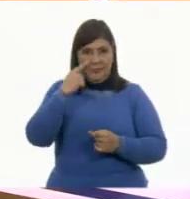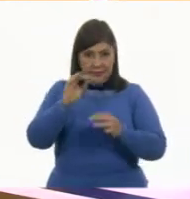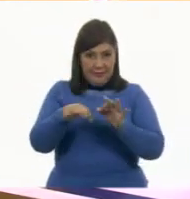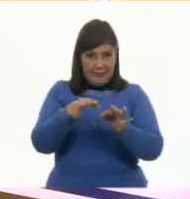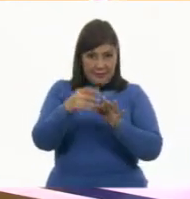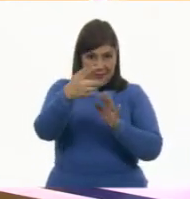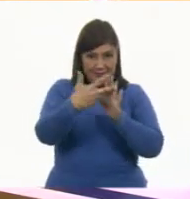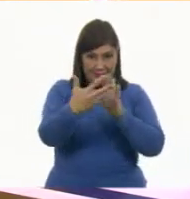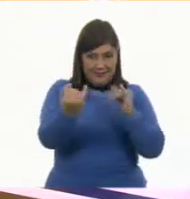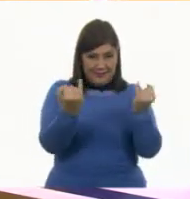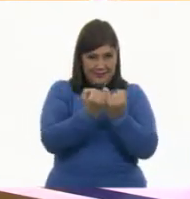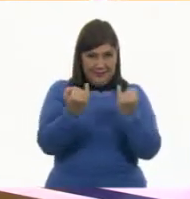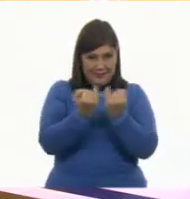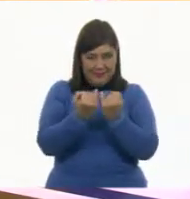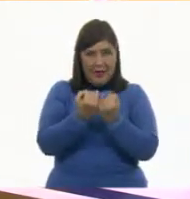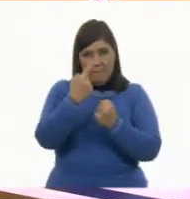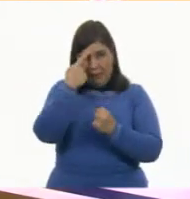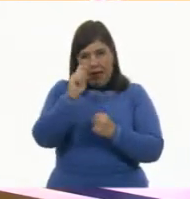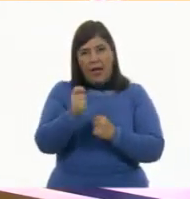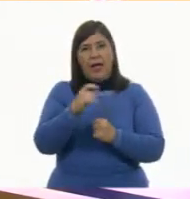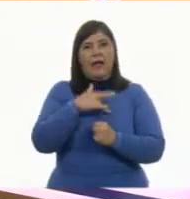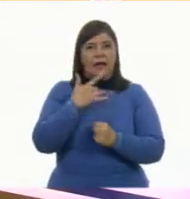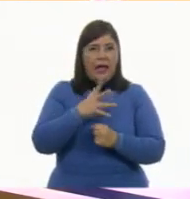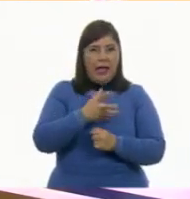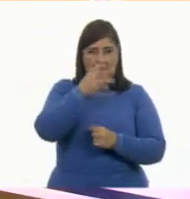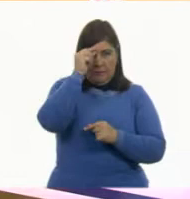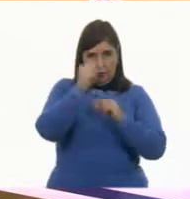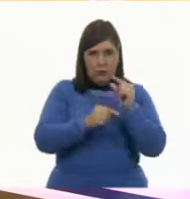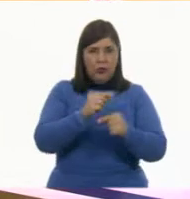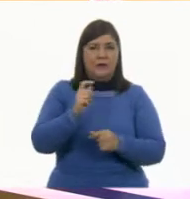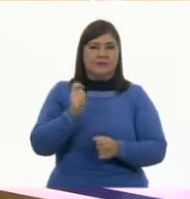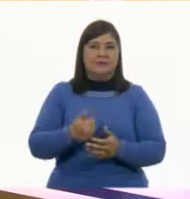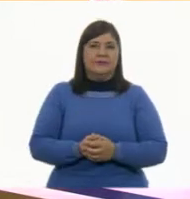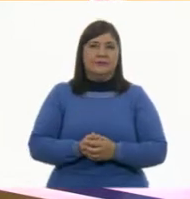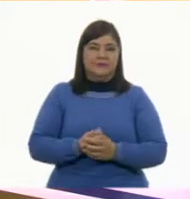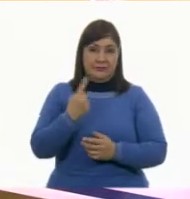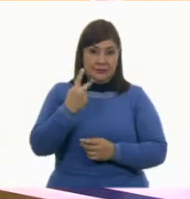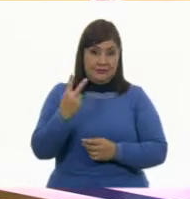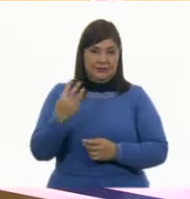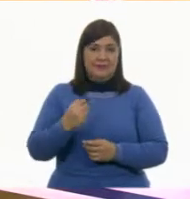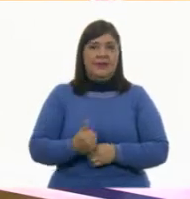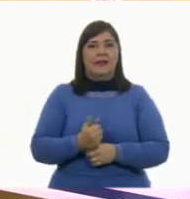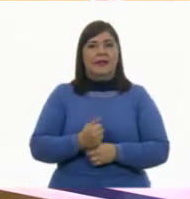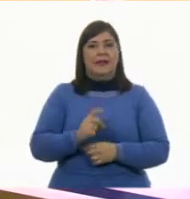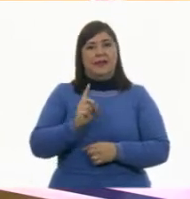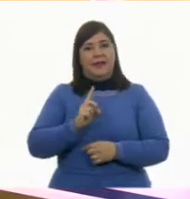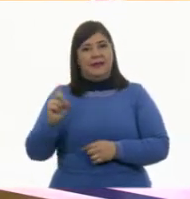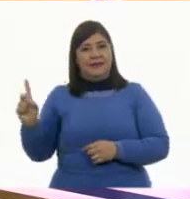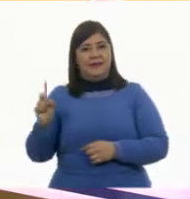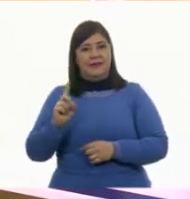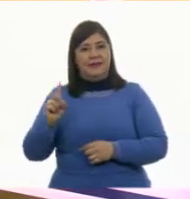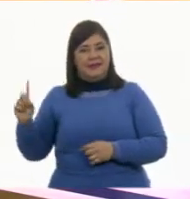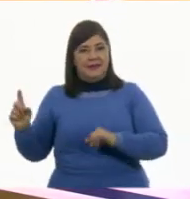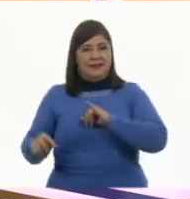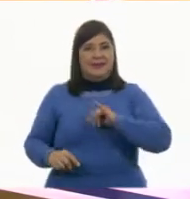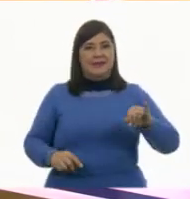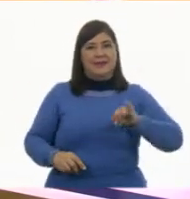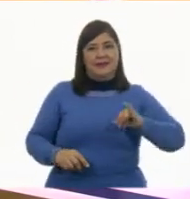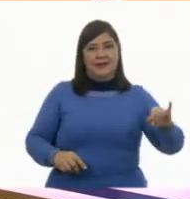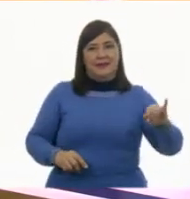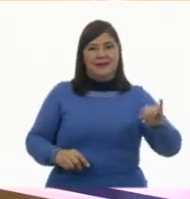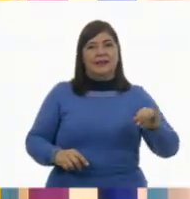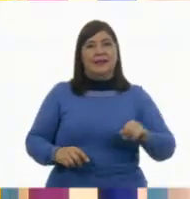chicos, la repiten con nosotros para ver que ya no la hayamos aprendido. Y empezamos. Una, dos, tres. Derecha, derecha,